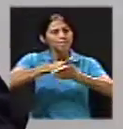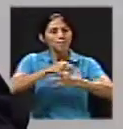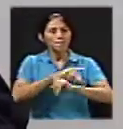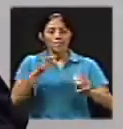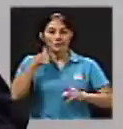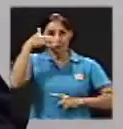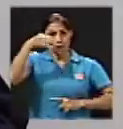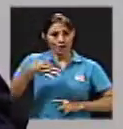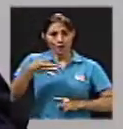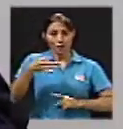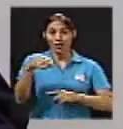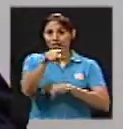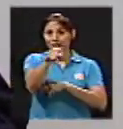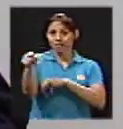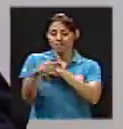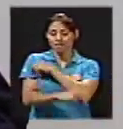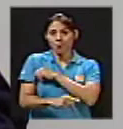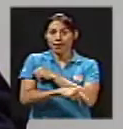que el país tiene que agradecer